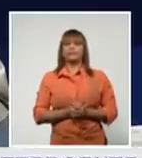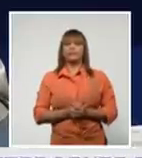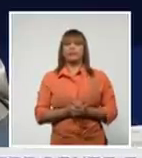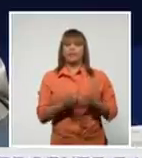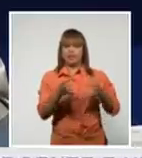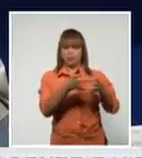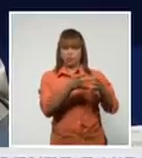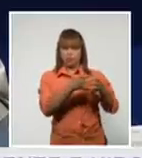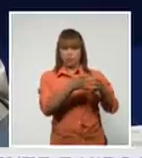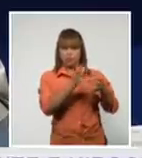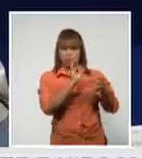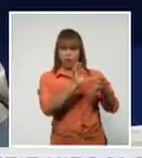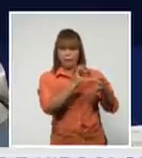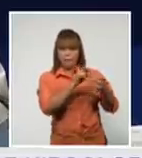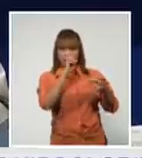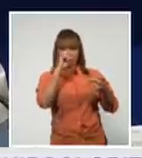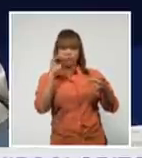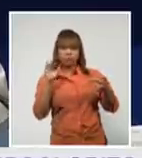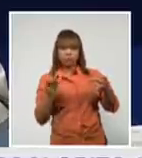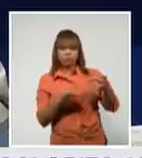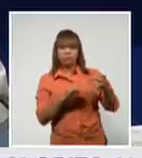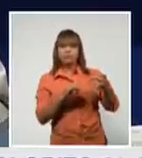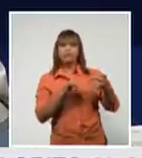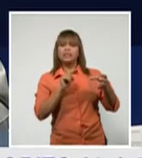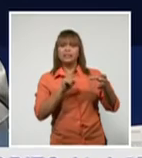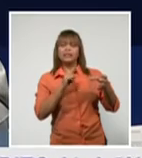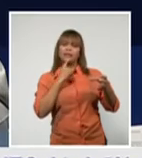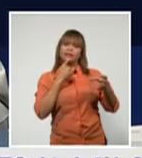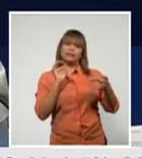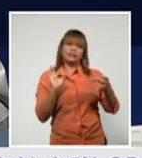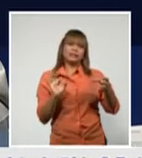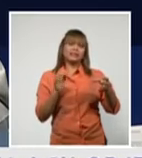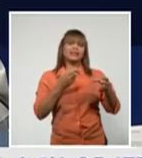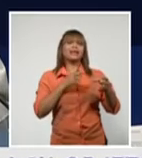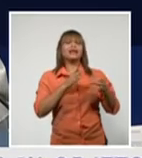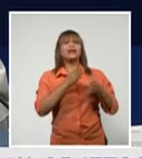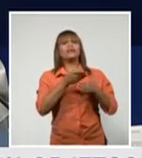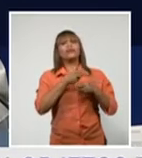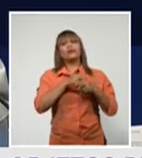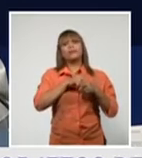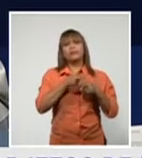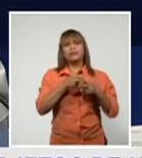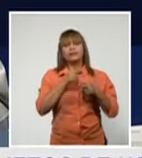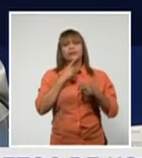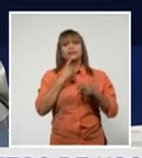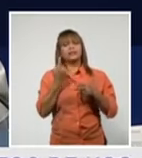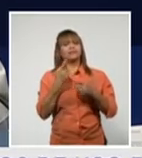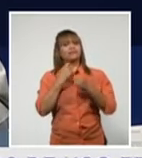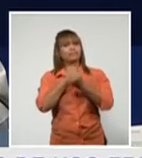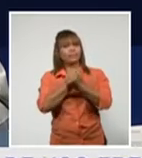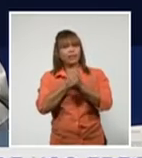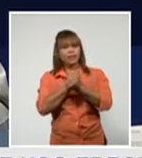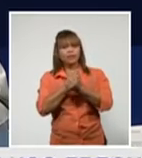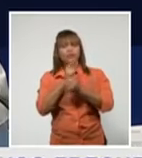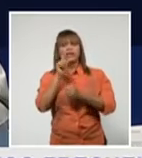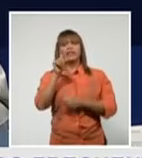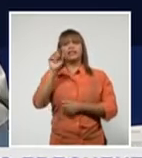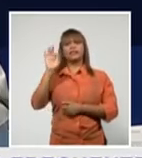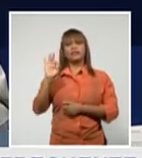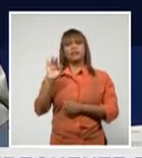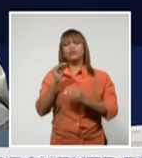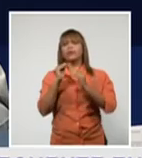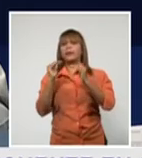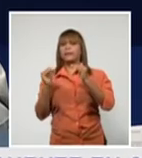edad, grupo muy sensible por lo que representa para todas las personas, que son de 18 y menos